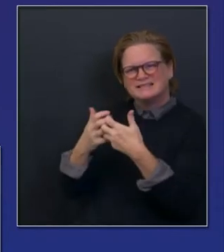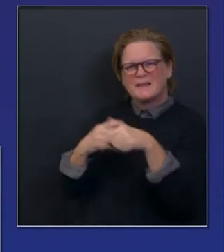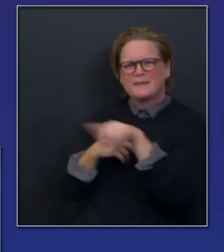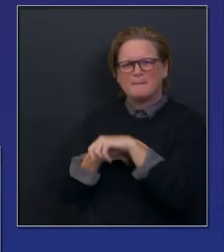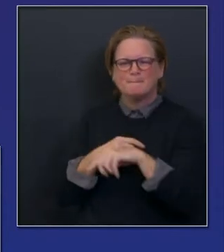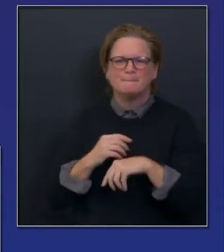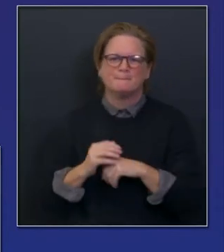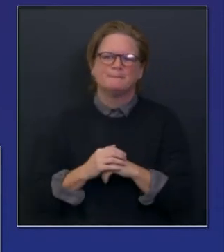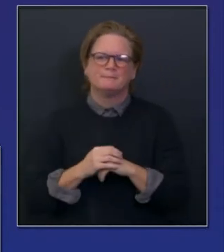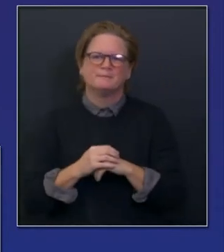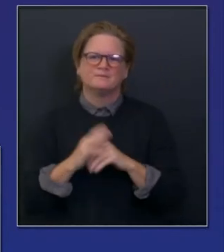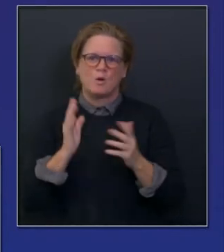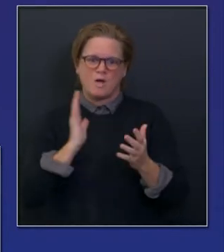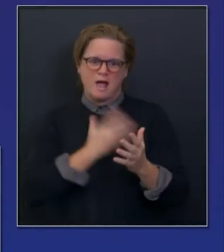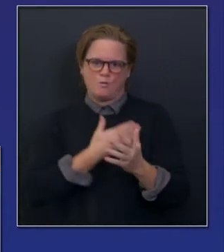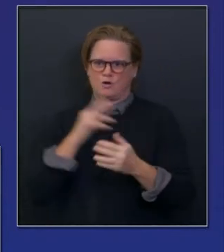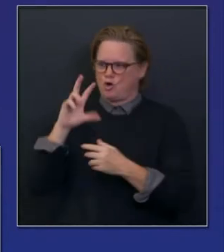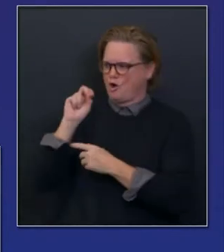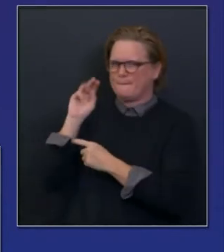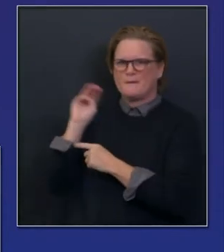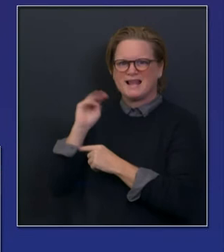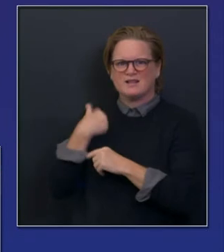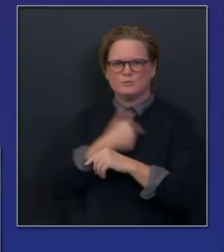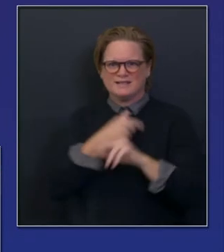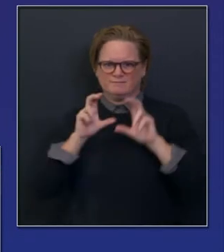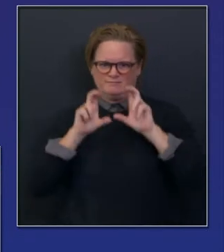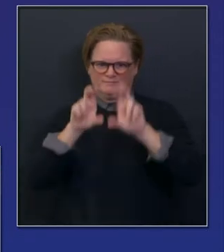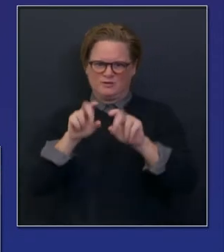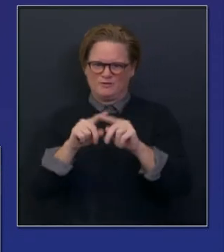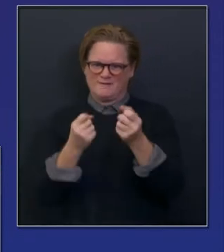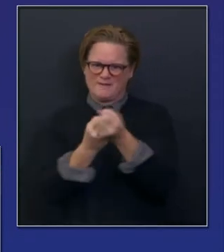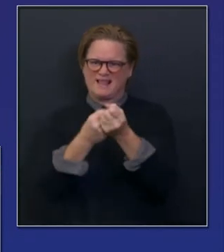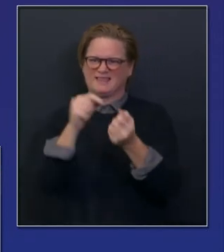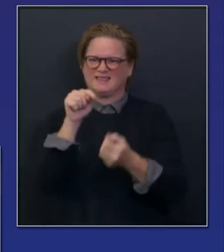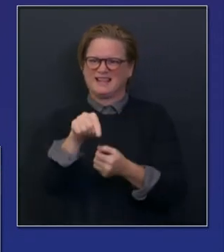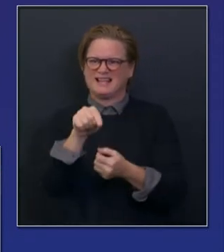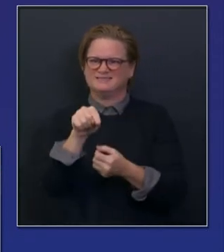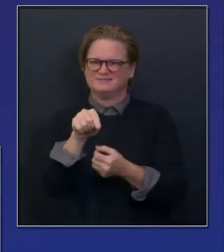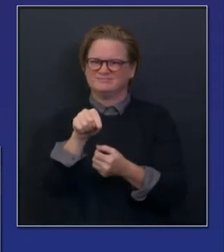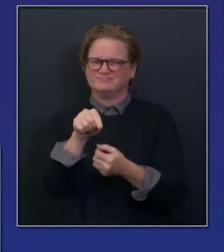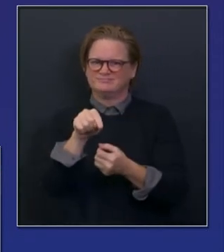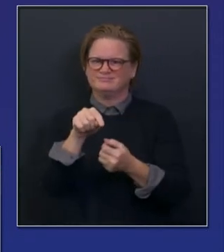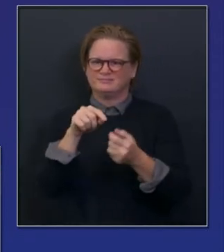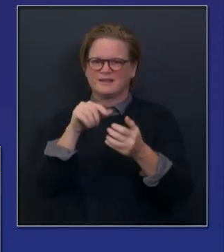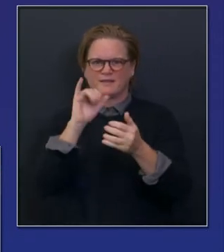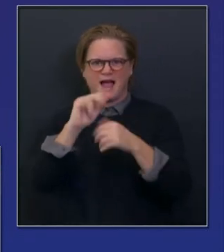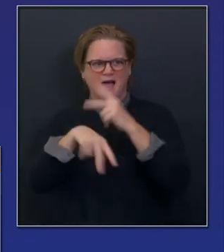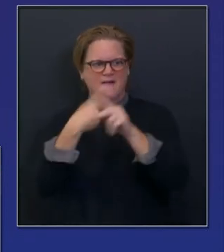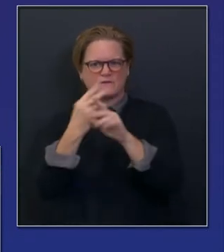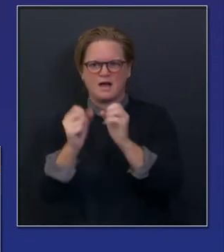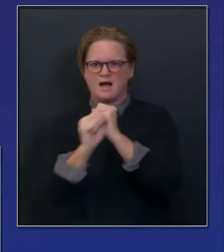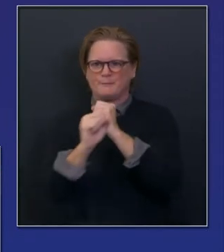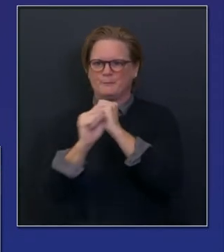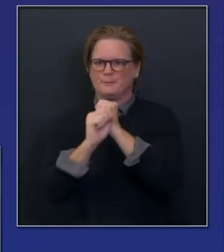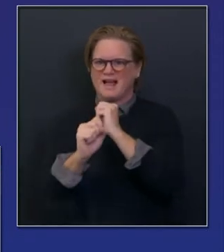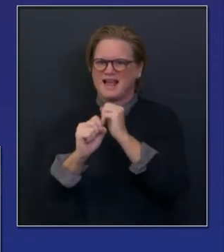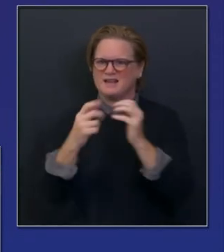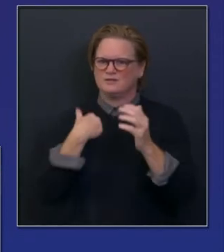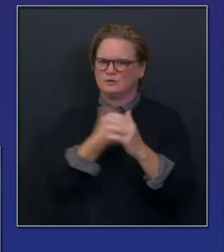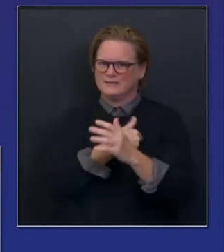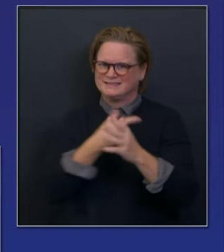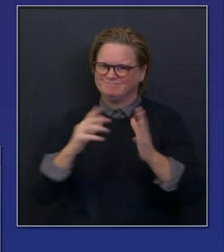estamos invirtiendo estos recursos, apoyado por el primer compromiso de 30 millones de dólares. Esperamos recibir